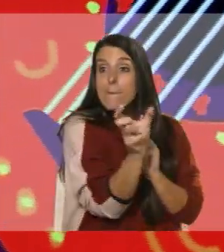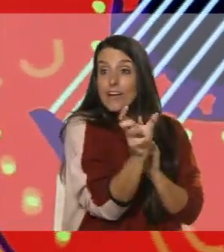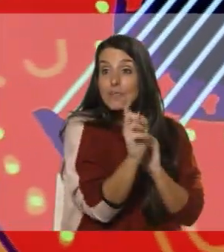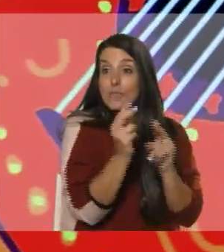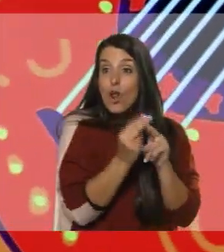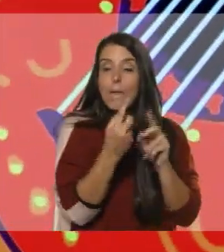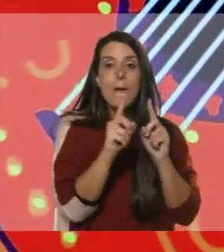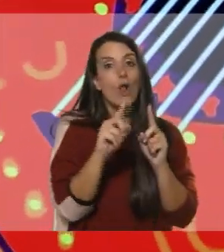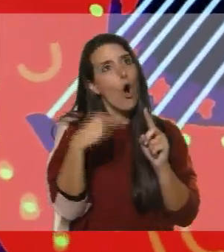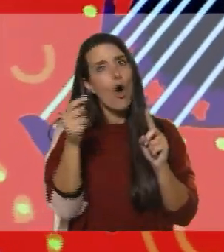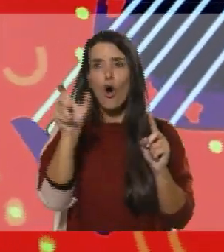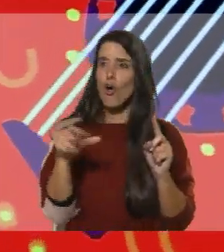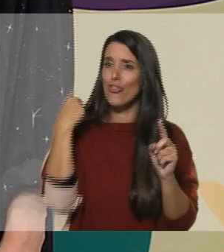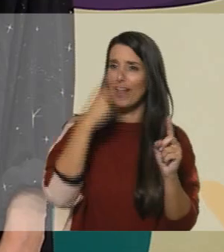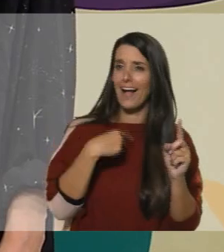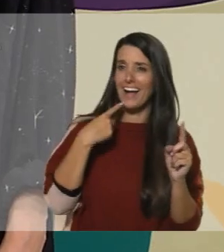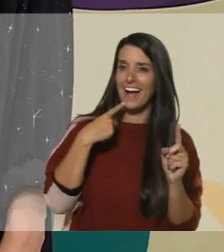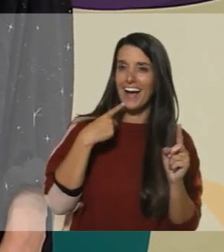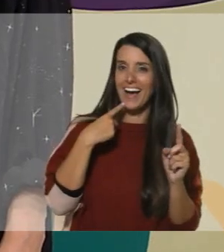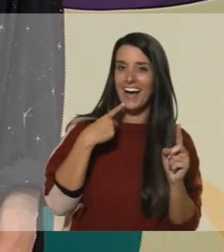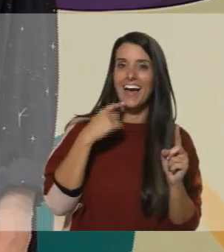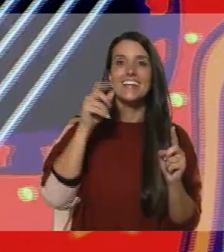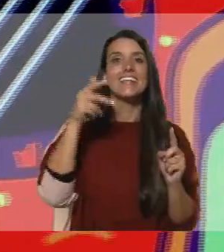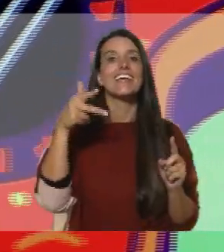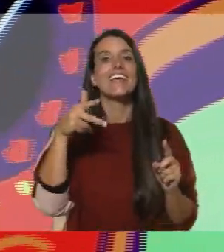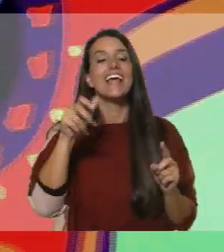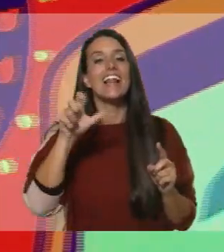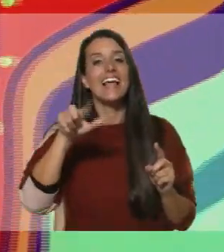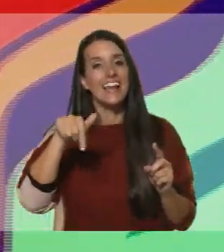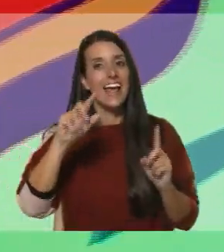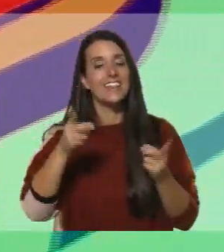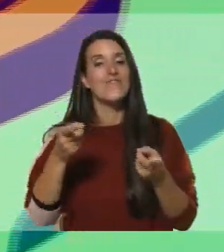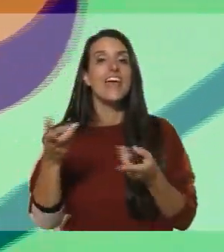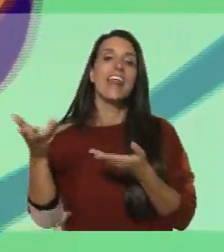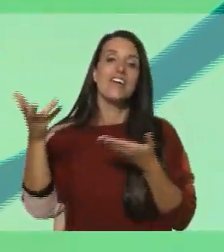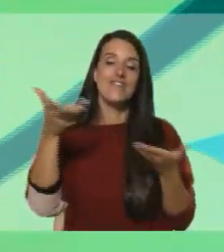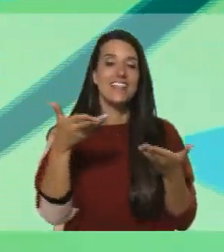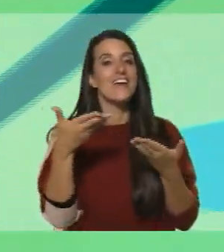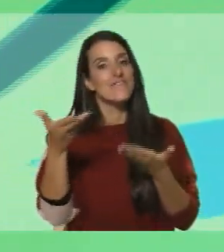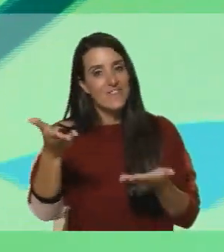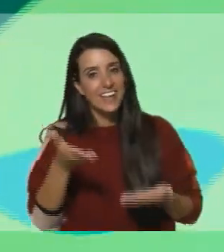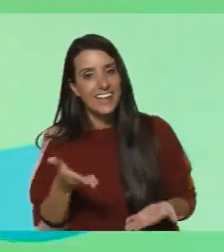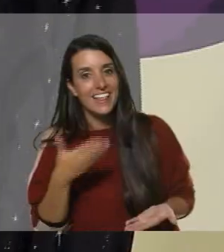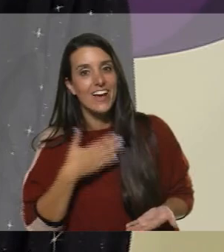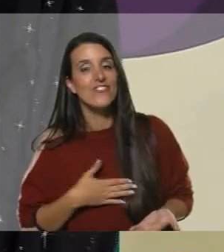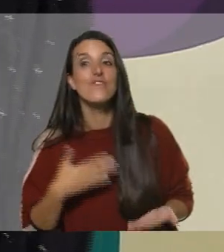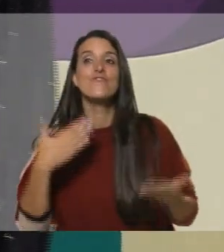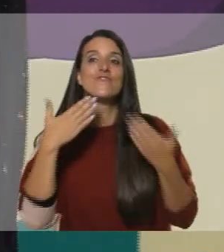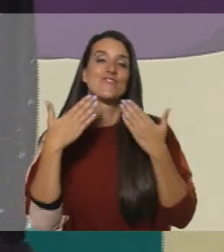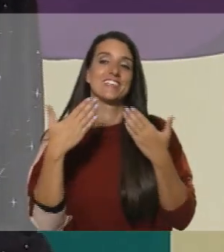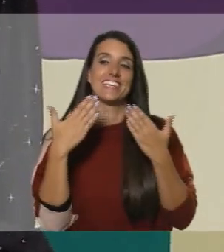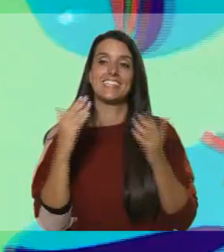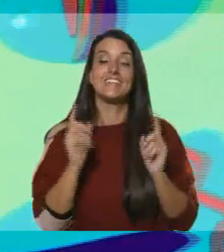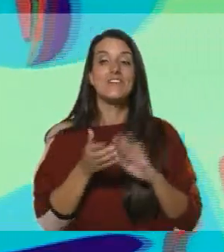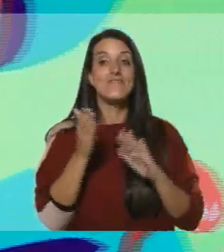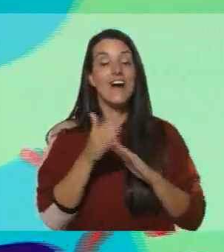otro. Bienvenido, Freddy, un gustazo. Muchas gracias. Elena Chavaglia también nos está acompañando. Elena, bienvenida, un gustazo tenerte aquí. Y se